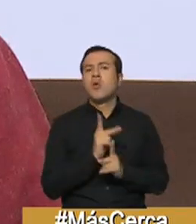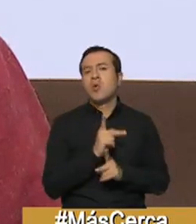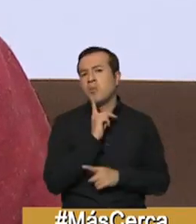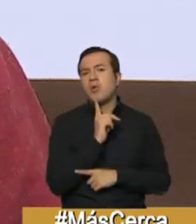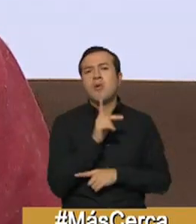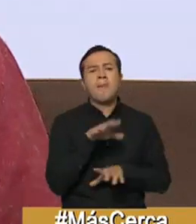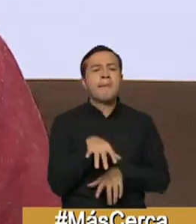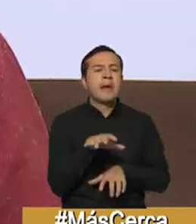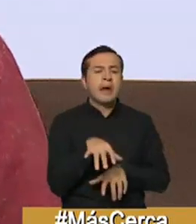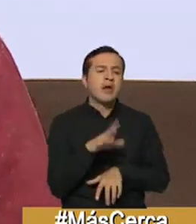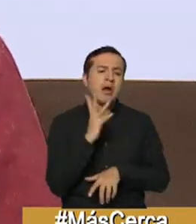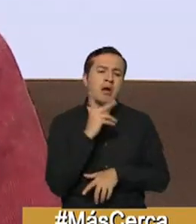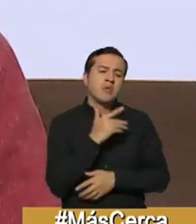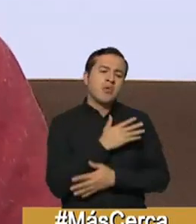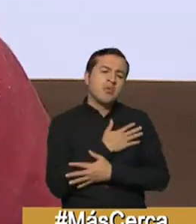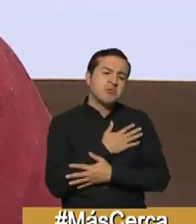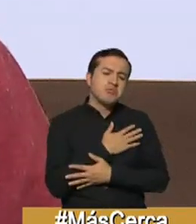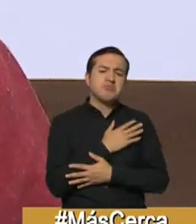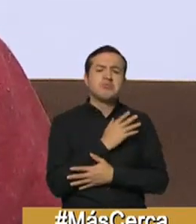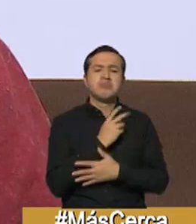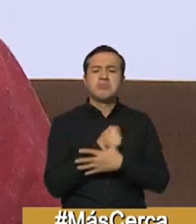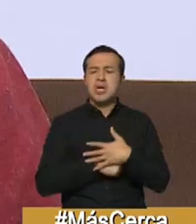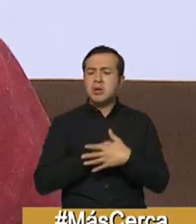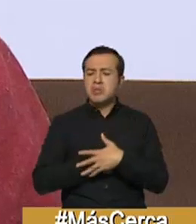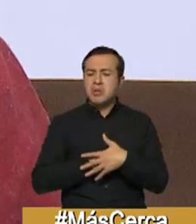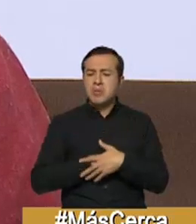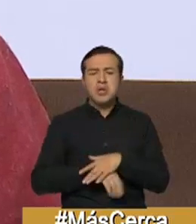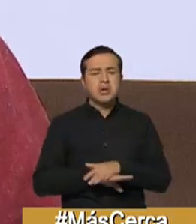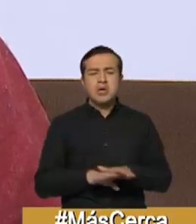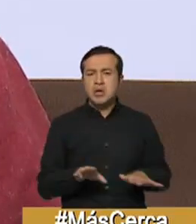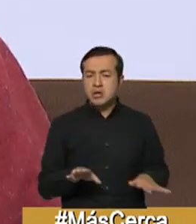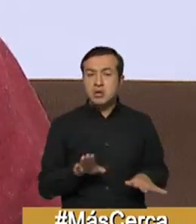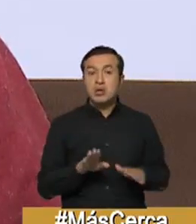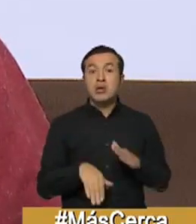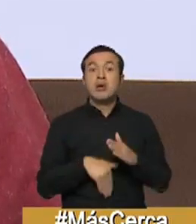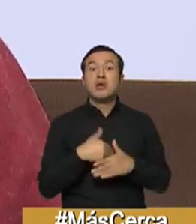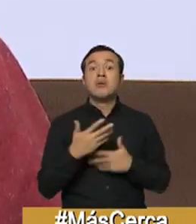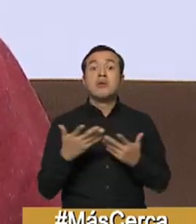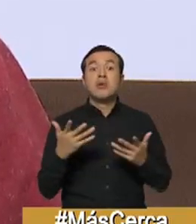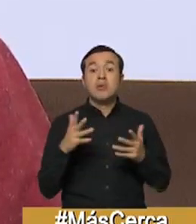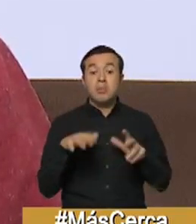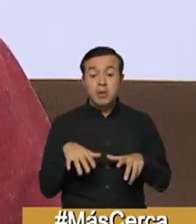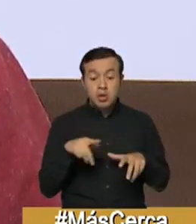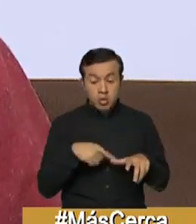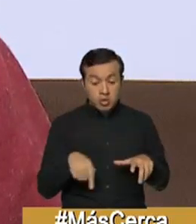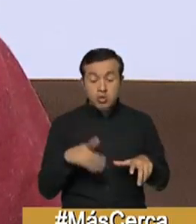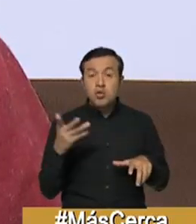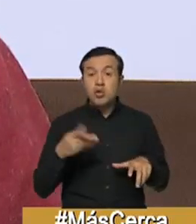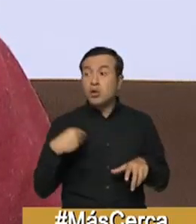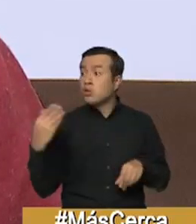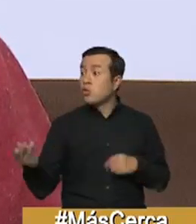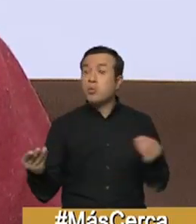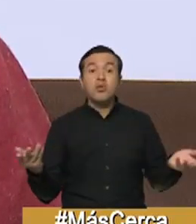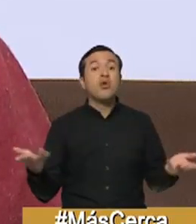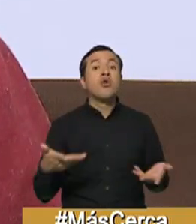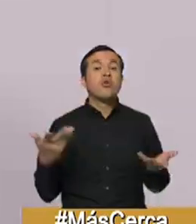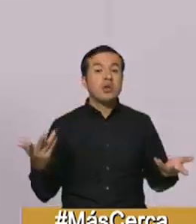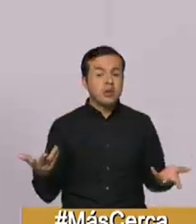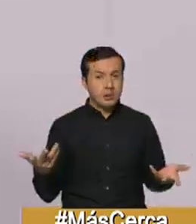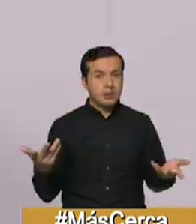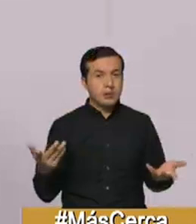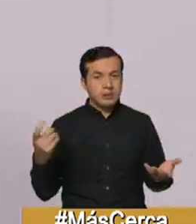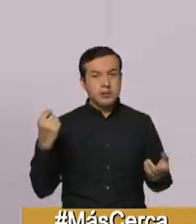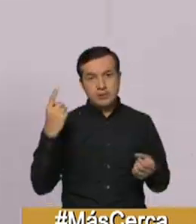los perritos chévere, se reproducen una vez, pero luego, ¿dónde colocan esos perros? Claro. En